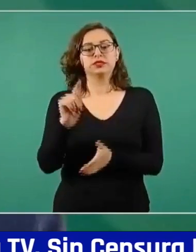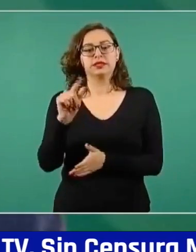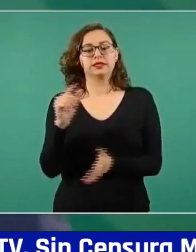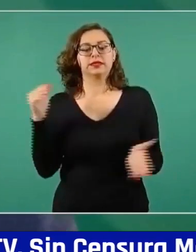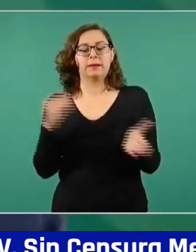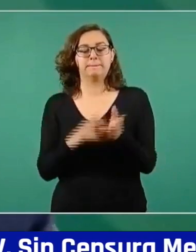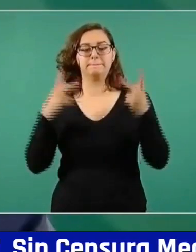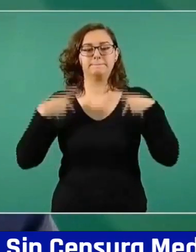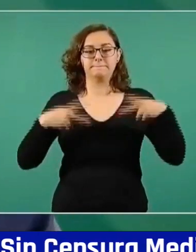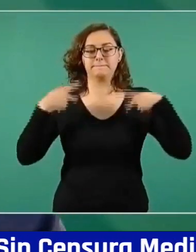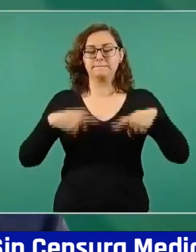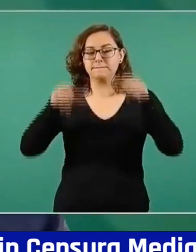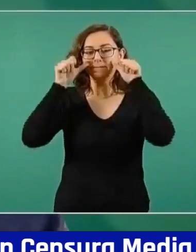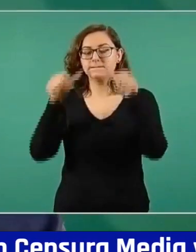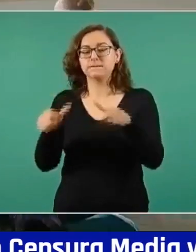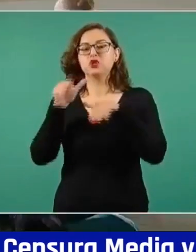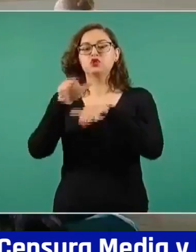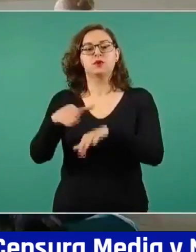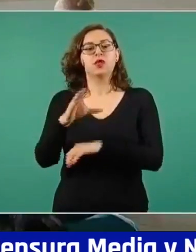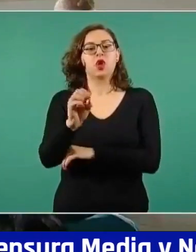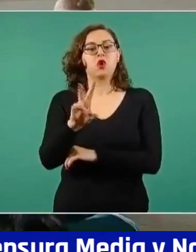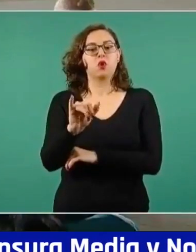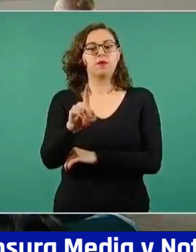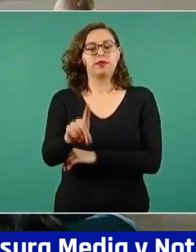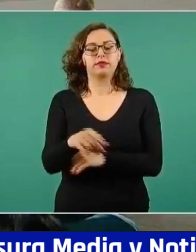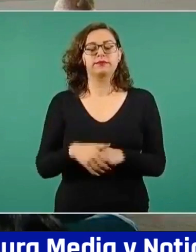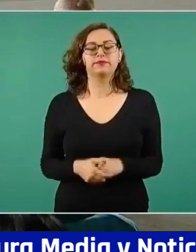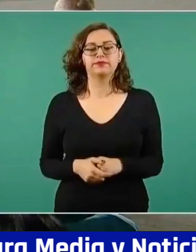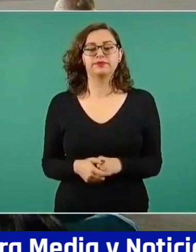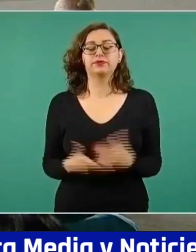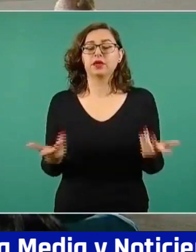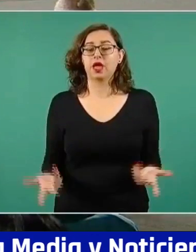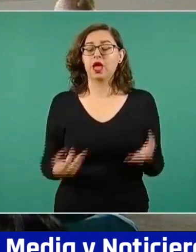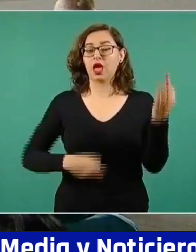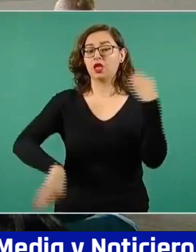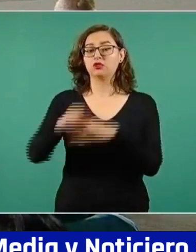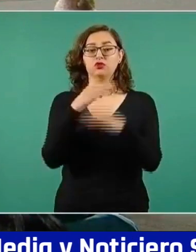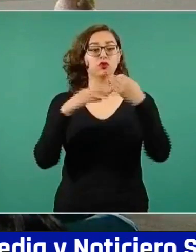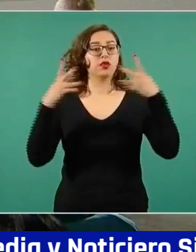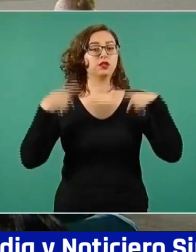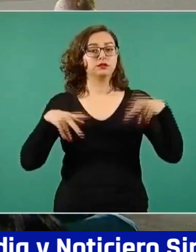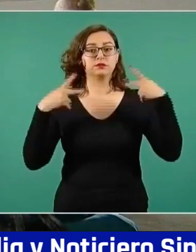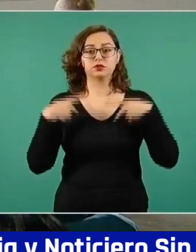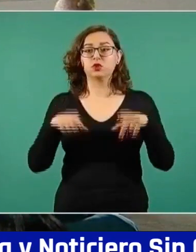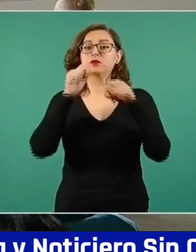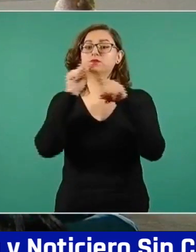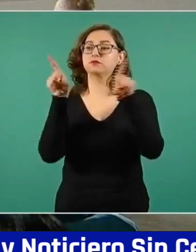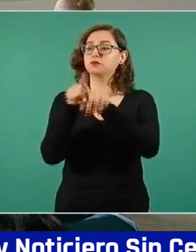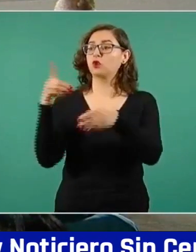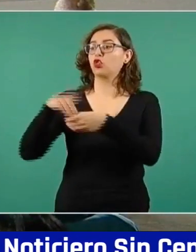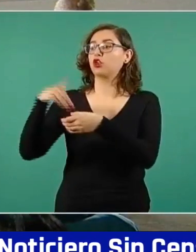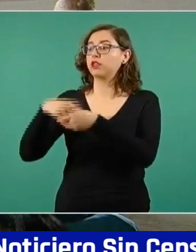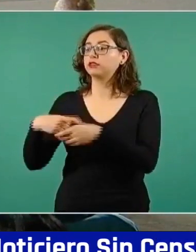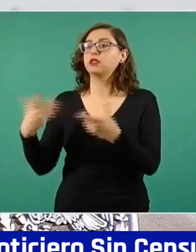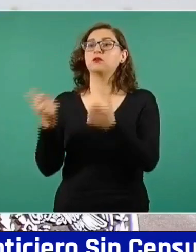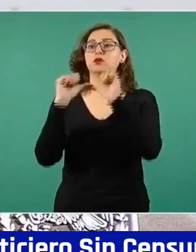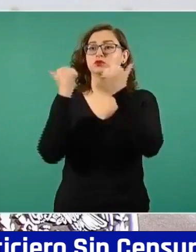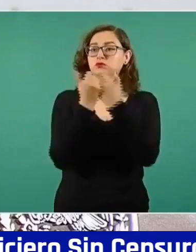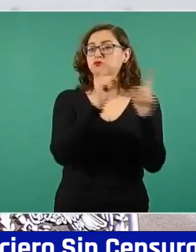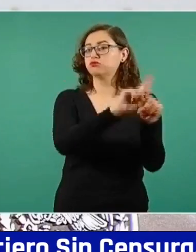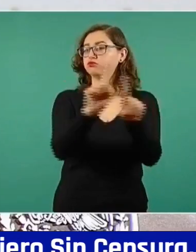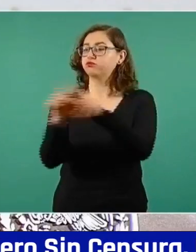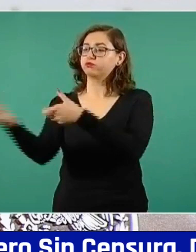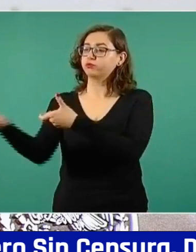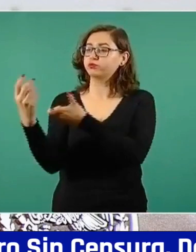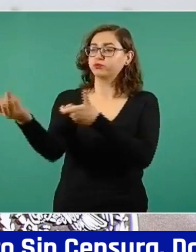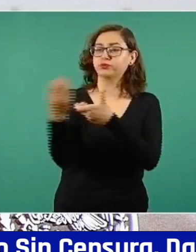el operativo COVID. Quiero agradecer a todos nuestros benefactores, aliados y sociedad civil por su invaluable apoyo en este periodo difícil, que